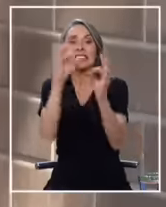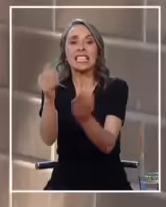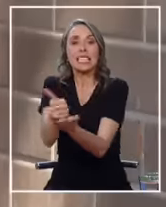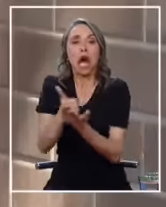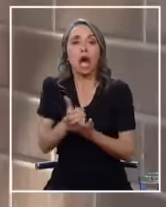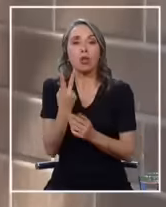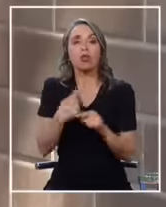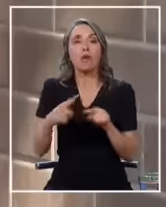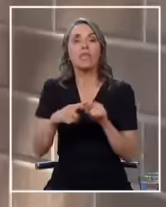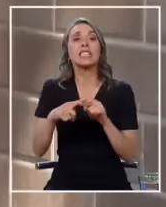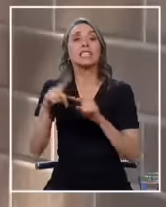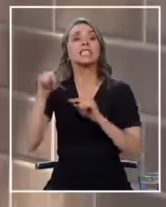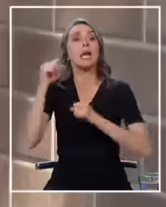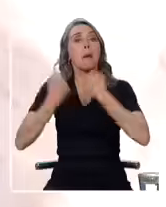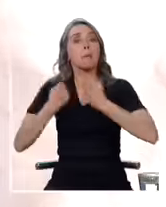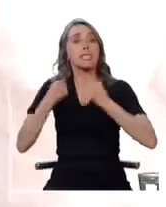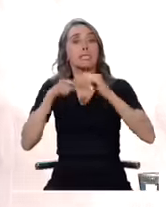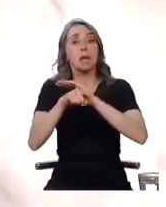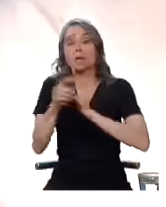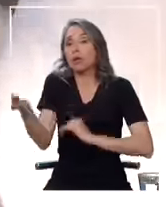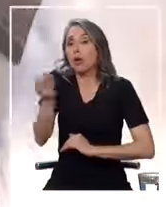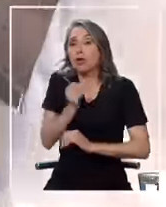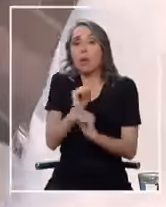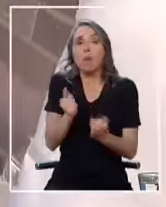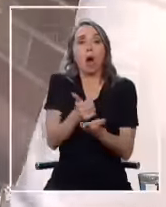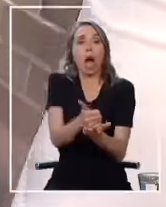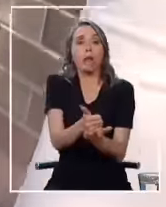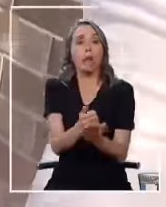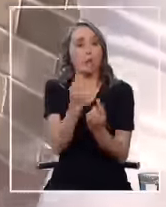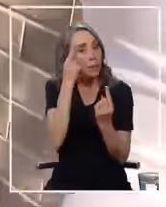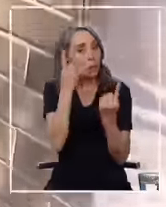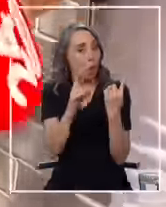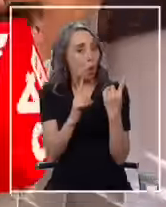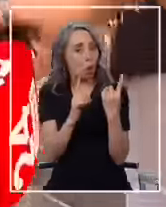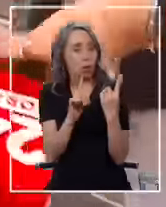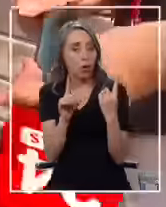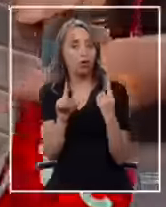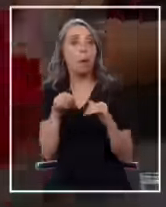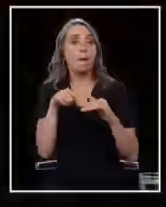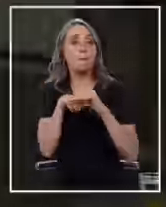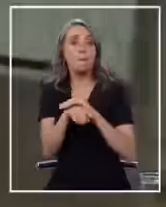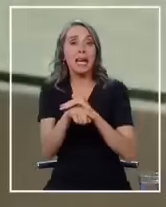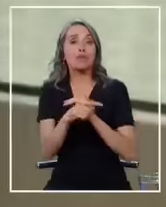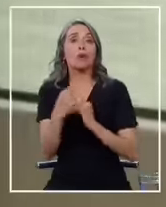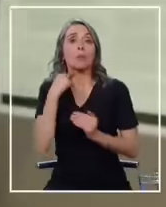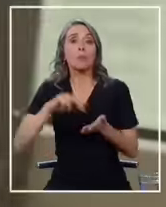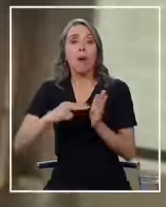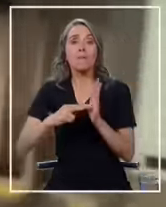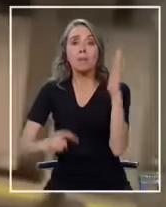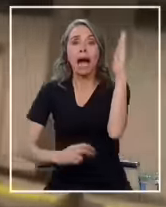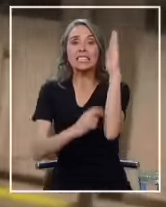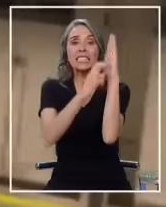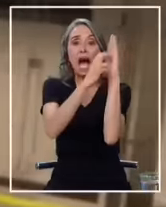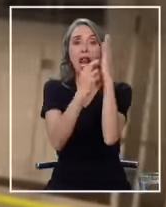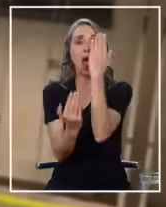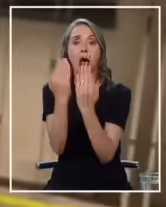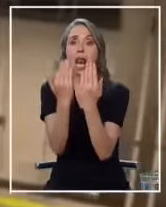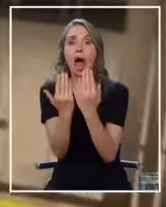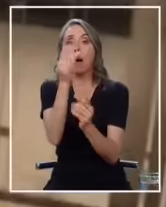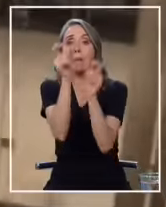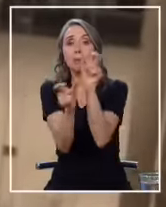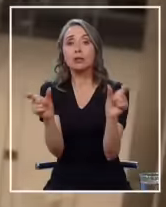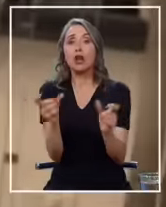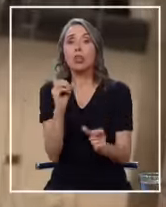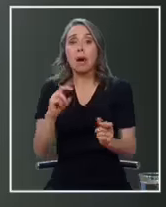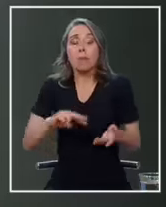unas 2 veces que me han dicho que no me pueden ayudar en nada. Pero ella no es el único caso en el que la infraestructura de metro les afecta, generando un problema a personas